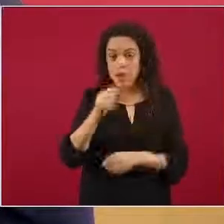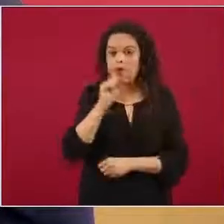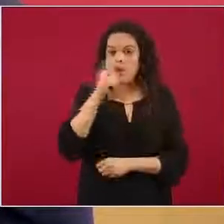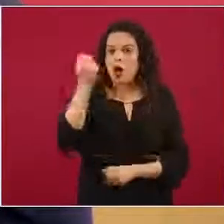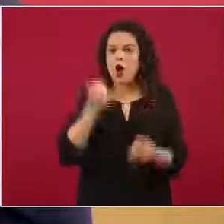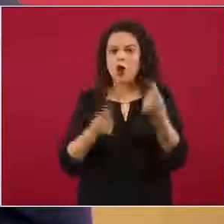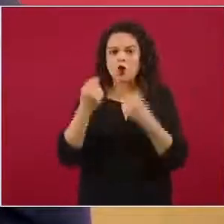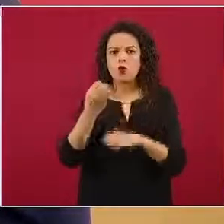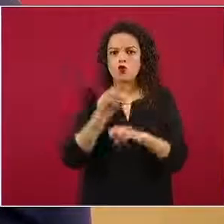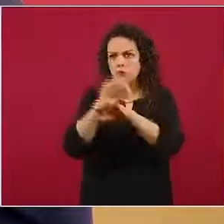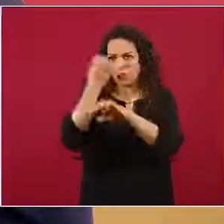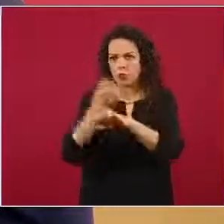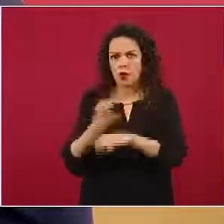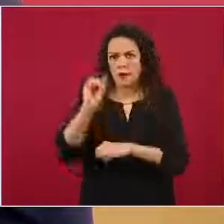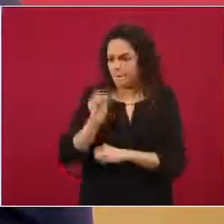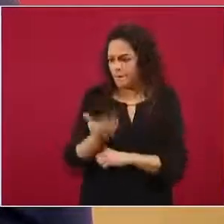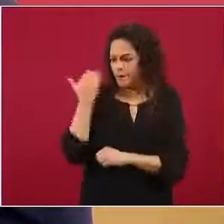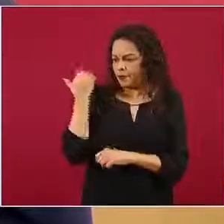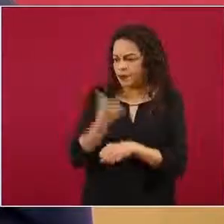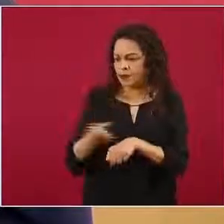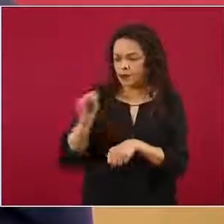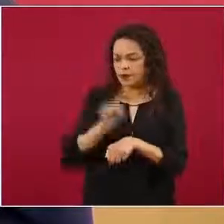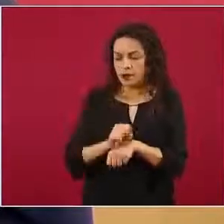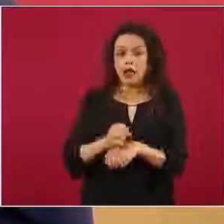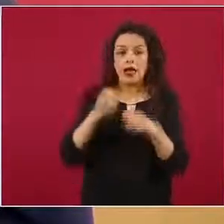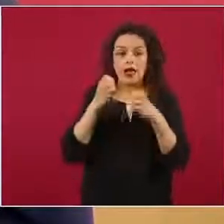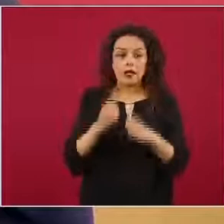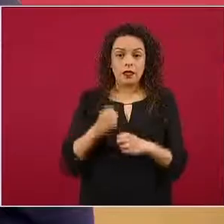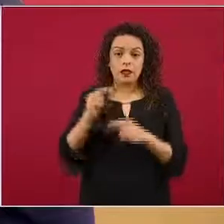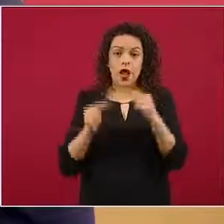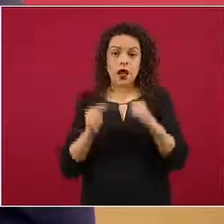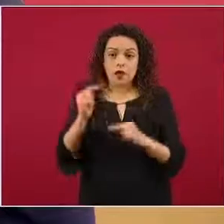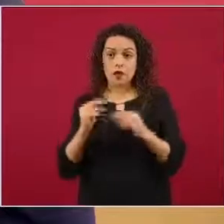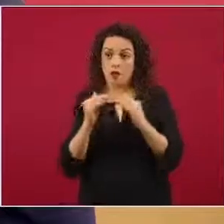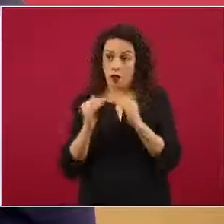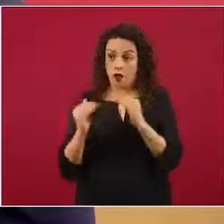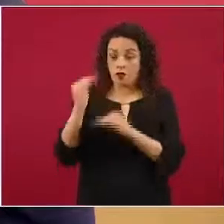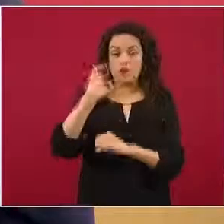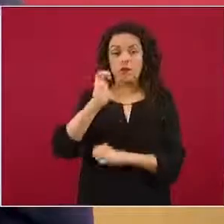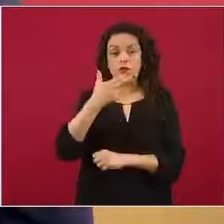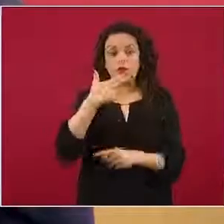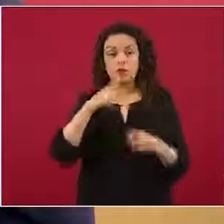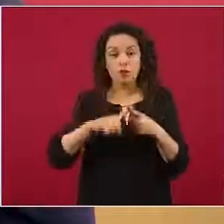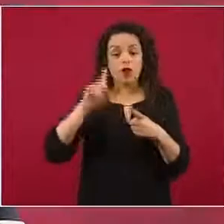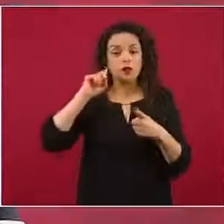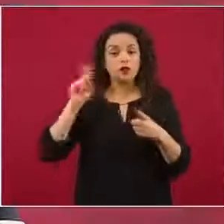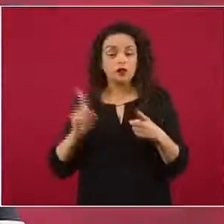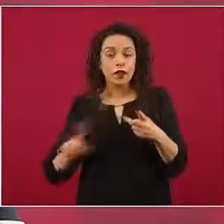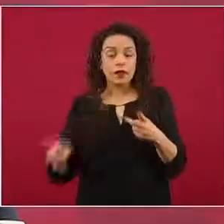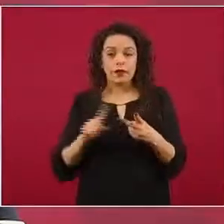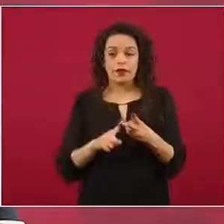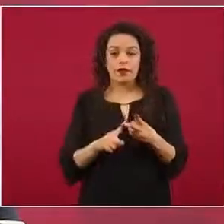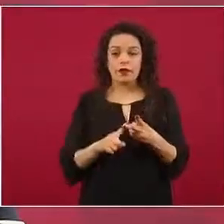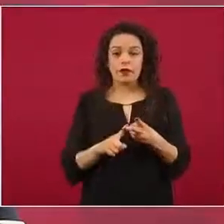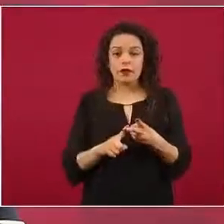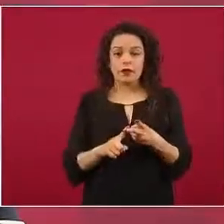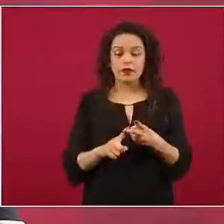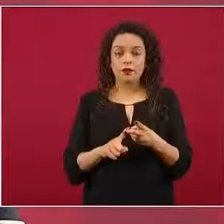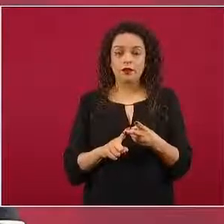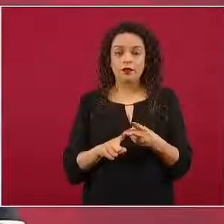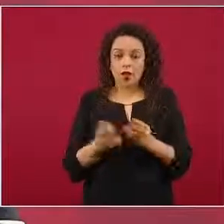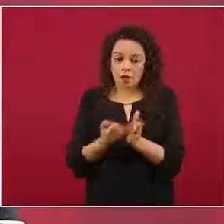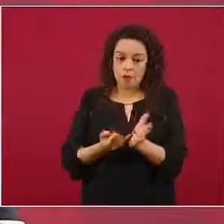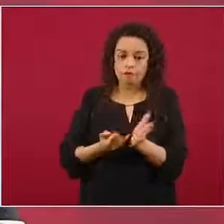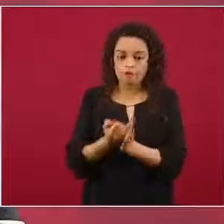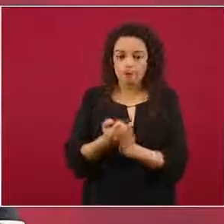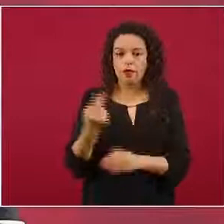federativas que hace pocas semanas llegaron a niveles de riesgo elevados, Chihuahua, Zacatecas, y después de implementar medidas,